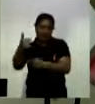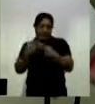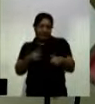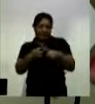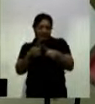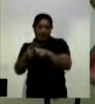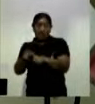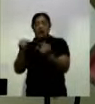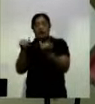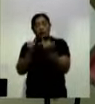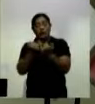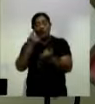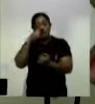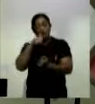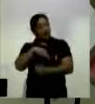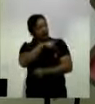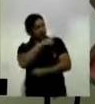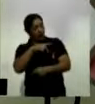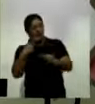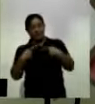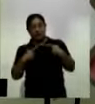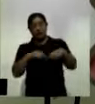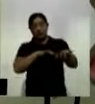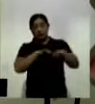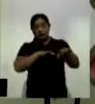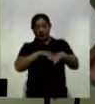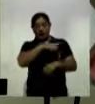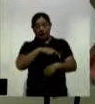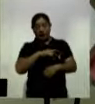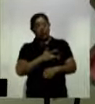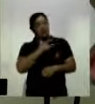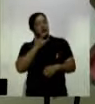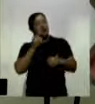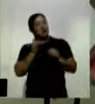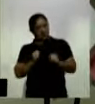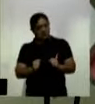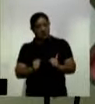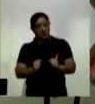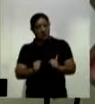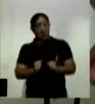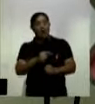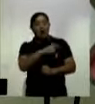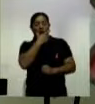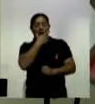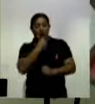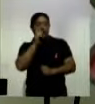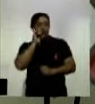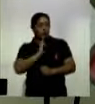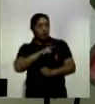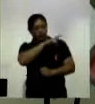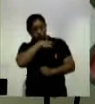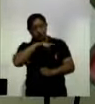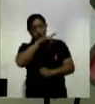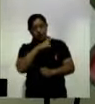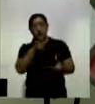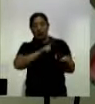también para asegurarnos que los compañeros de trabajo, las trabajadoras y los trabajadores